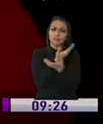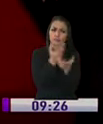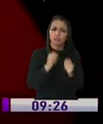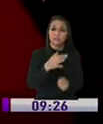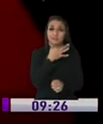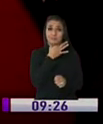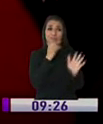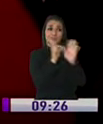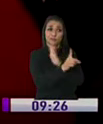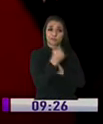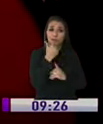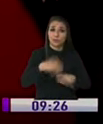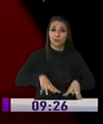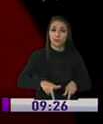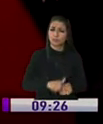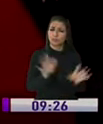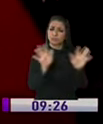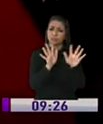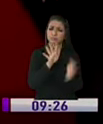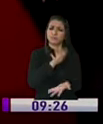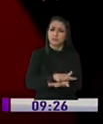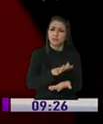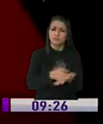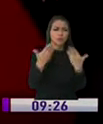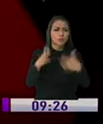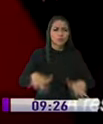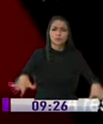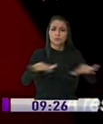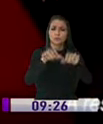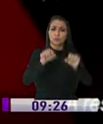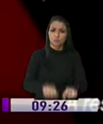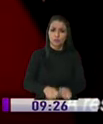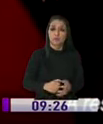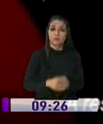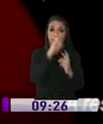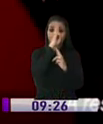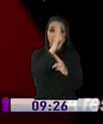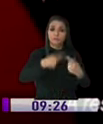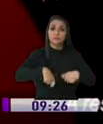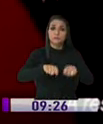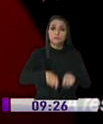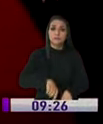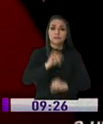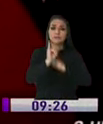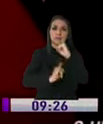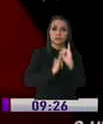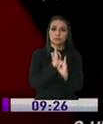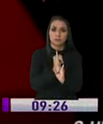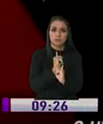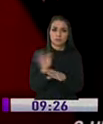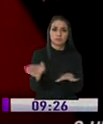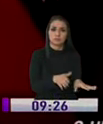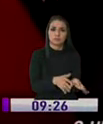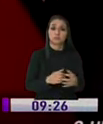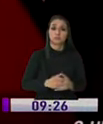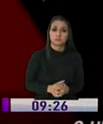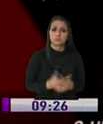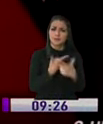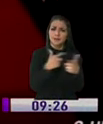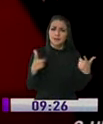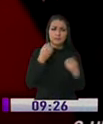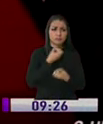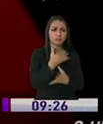miedo a denunciar cualquier acto de corrupción, venga de donde venga, a respetar los convenios internacionales, para dar cumplimiento a una verdadera